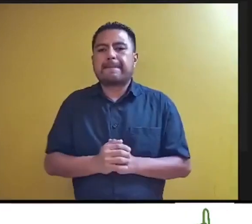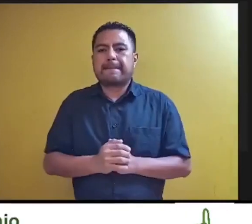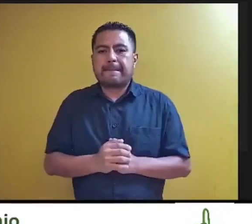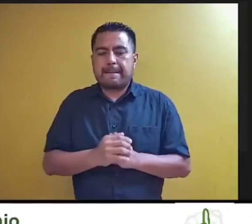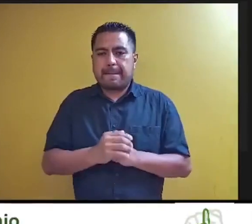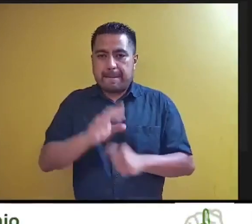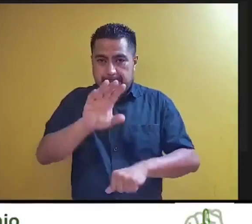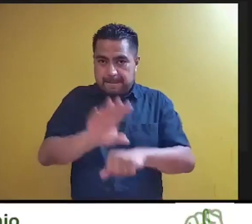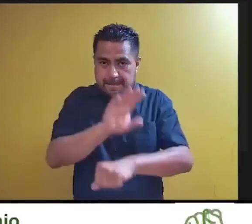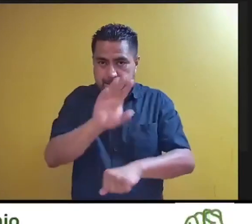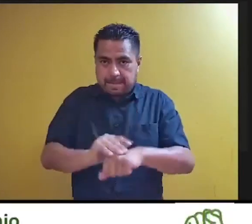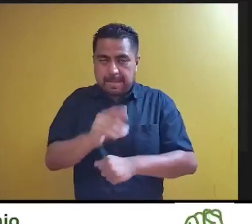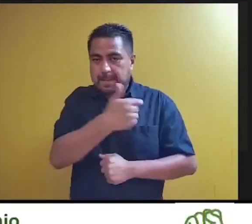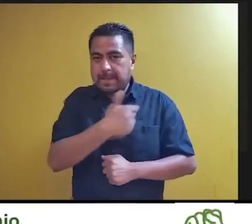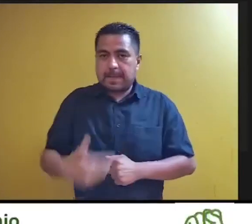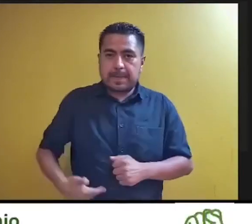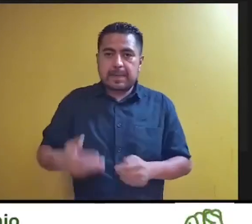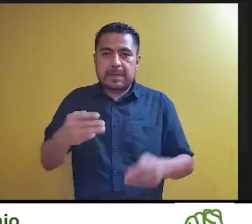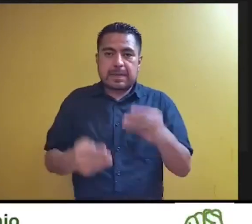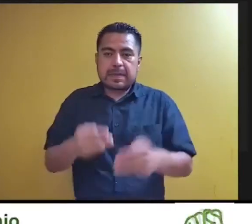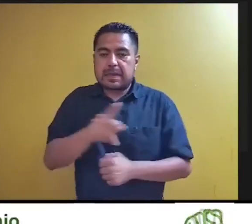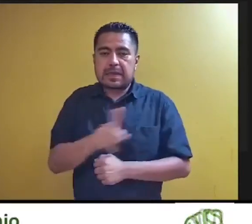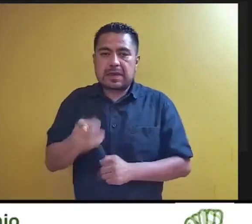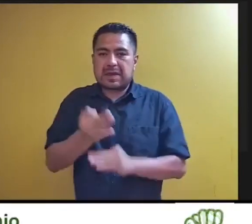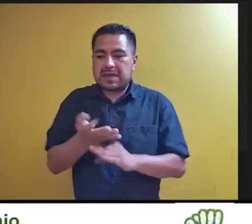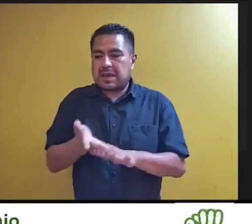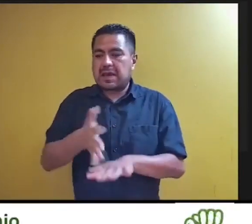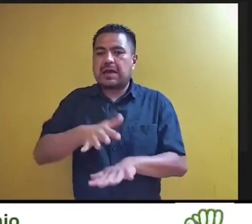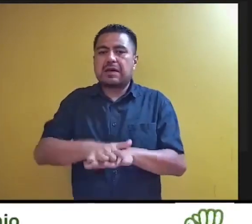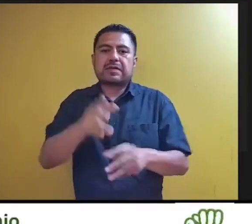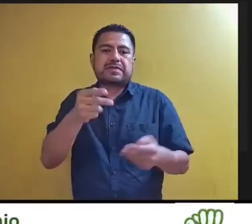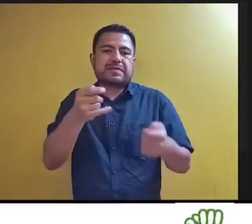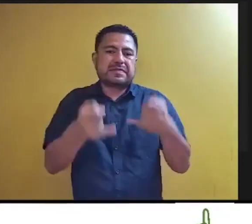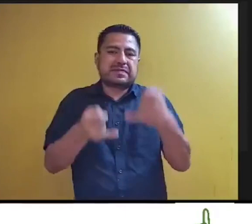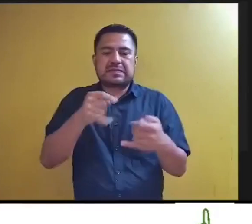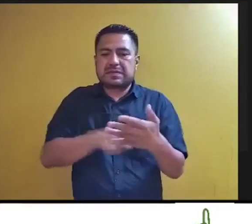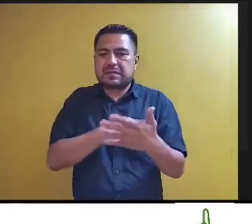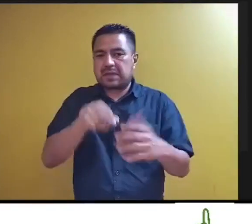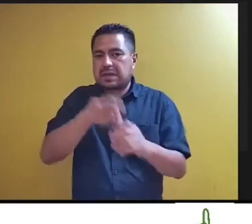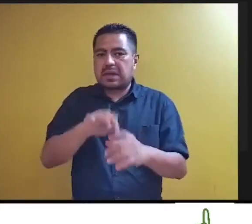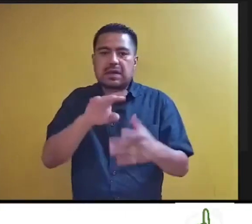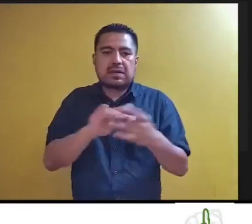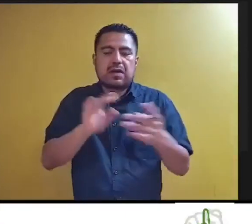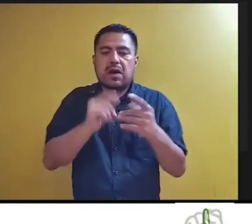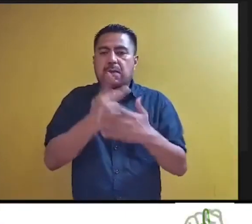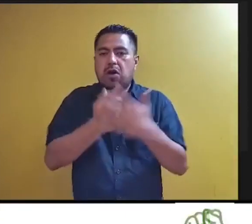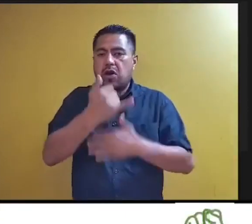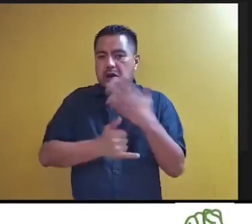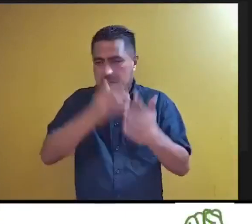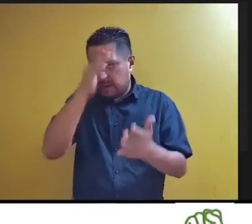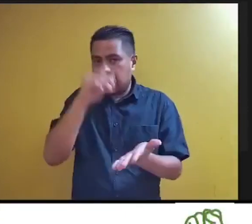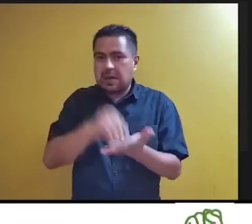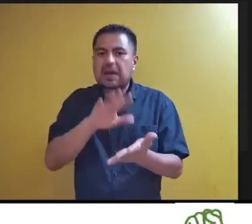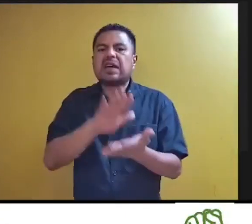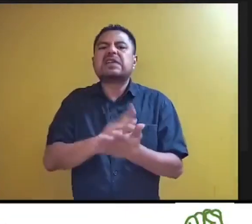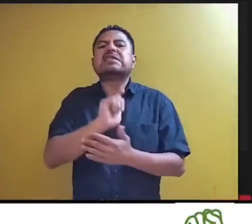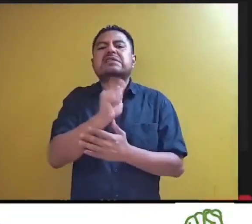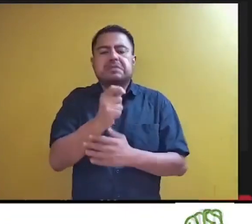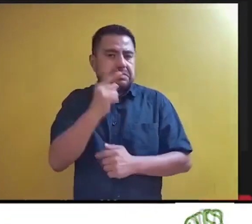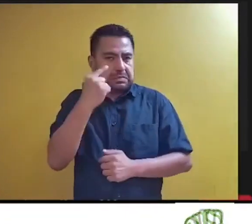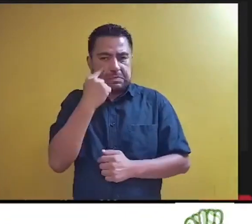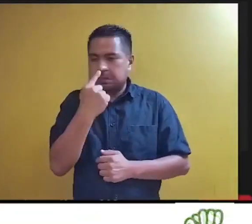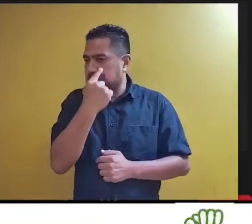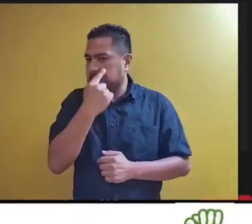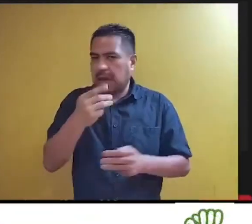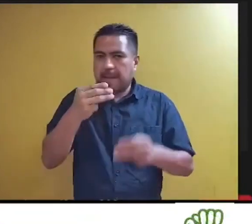Con su autorización, magistrada presidenta, magistradas, magistrado, integrantes del Pleno de este Tribunal Electoral, me permito dar cuenta con el proyecto de acuerdo plenario que somete a su consideración